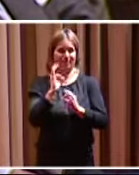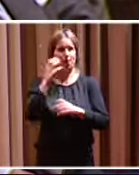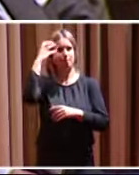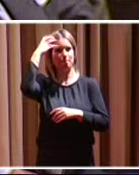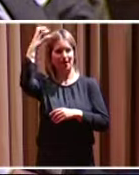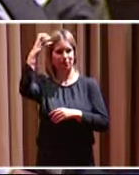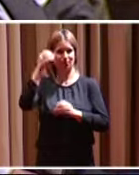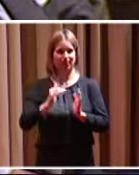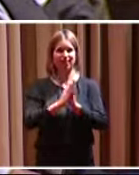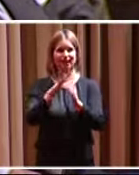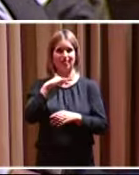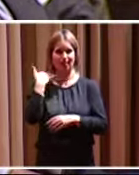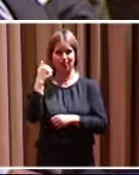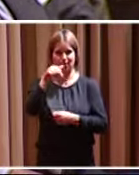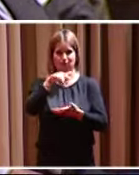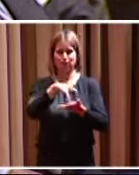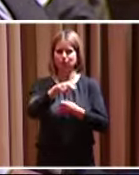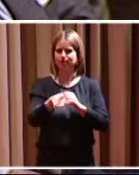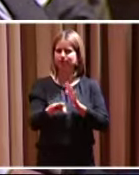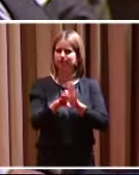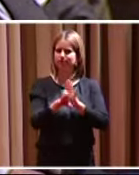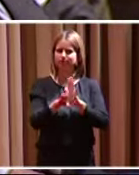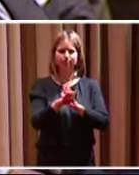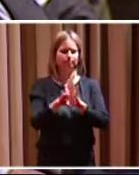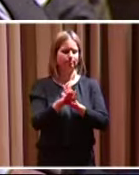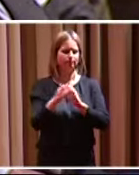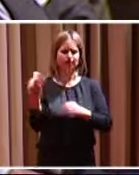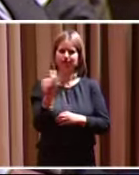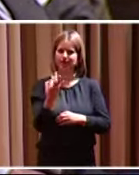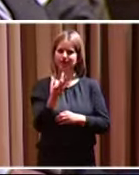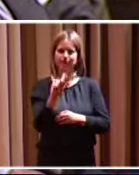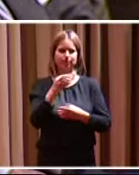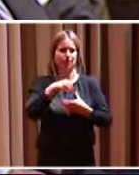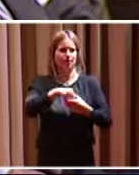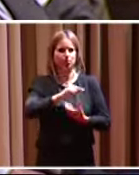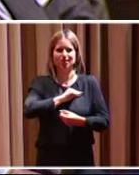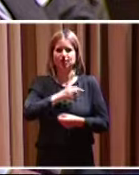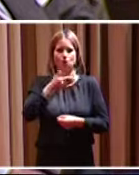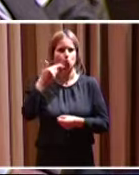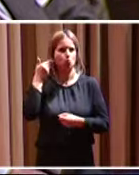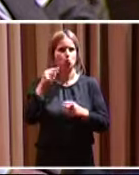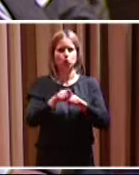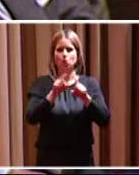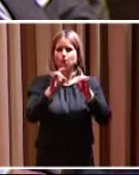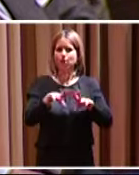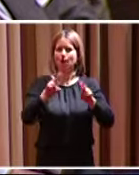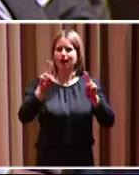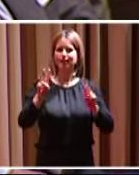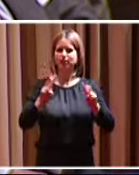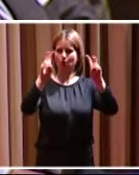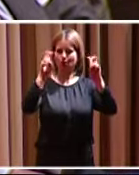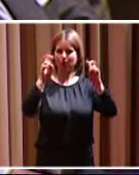patrón, tenemos que seguir llevando orgulloso, como si de un eslogan